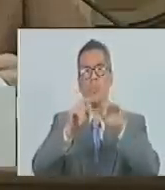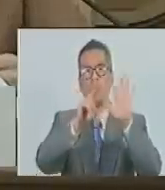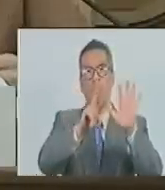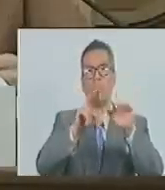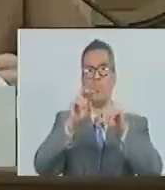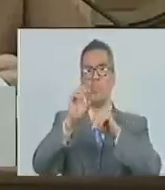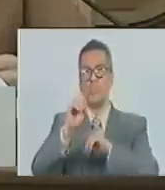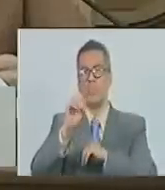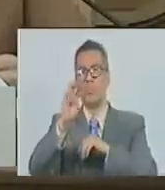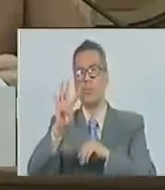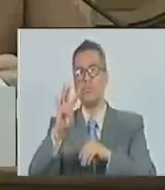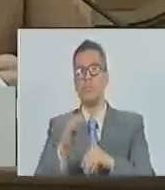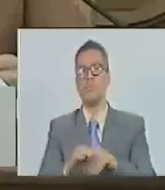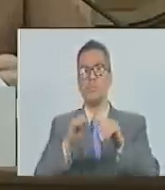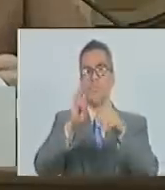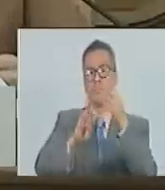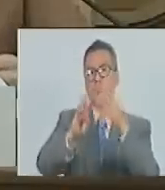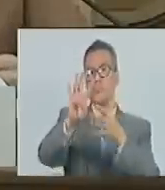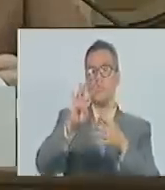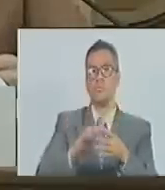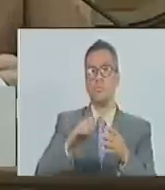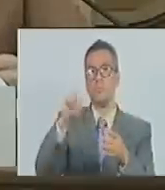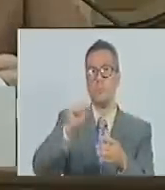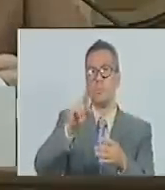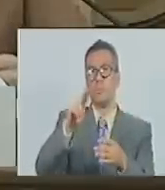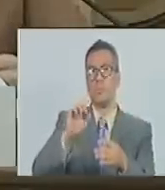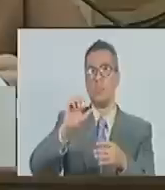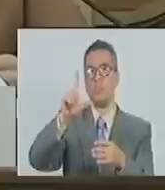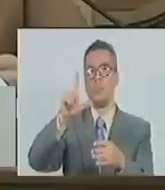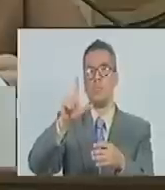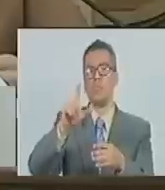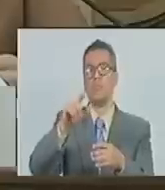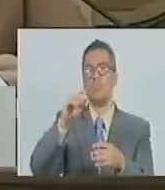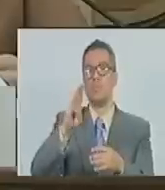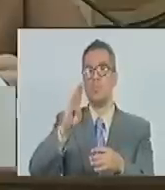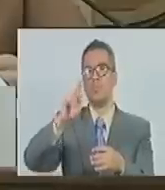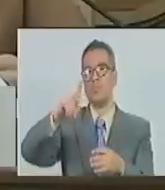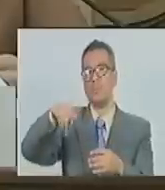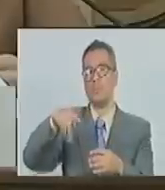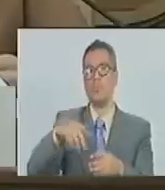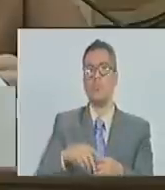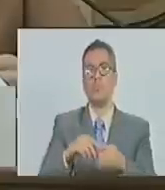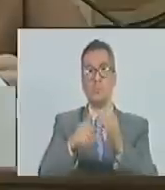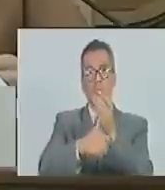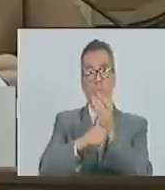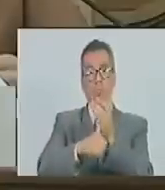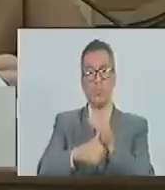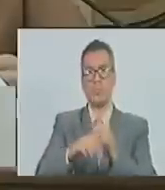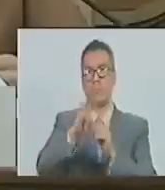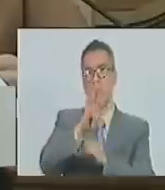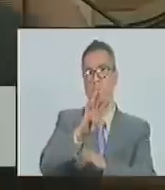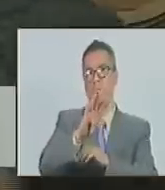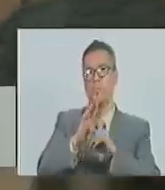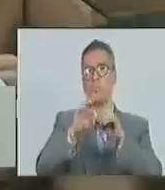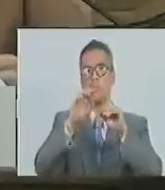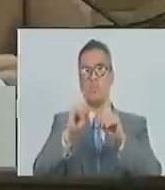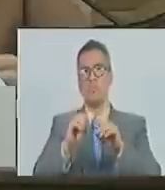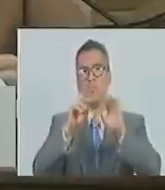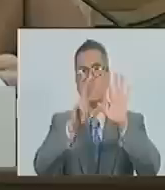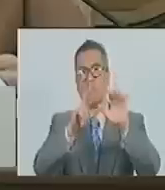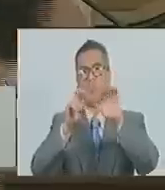6297704. 4. Saúl de Jesús Bernal Peña, cédula de identidad